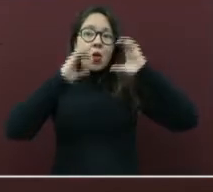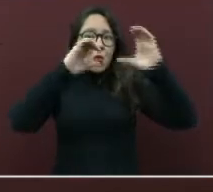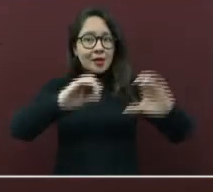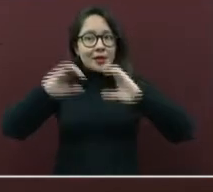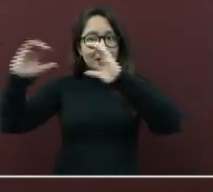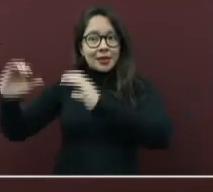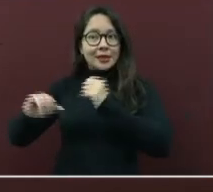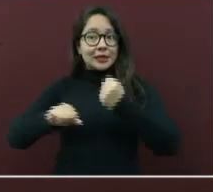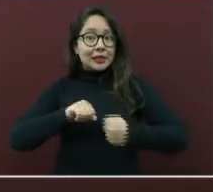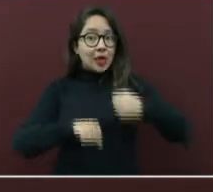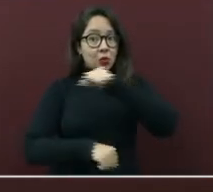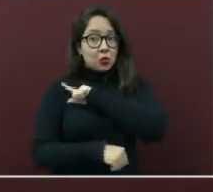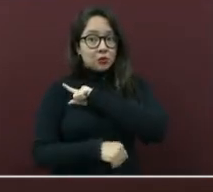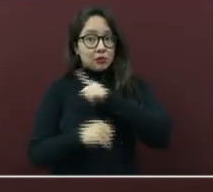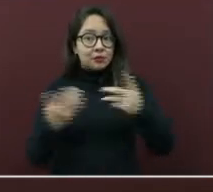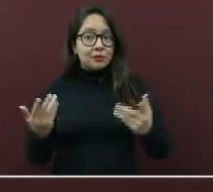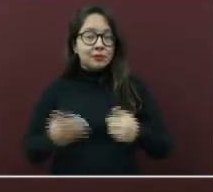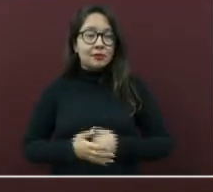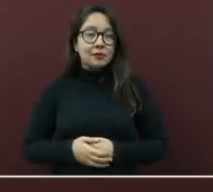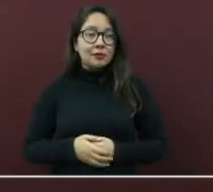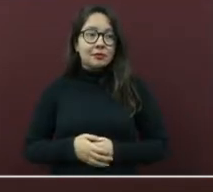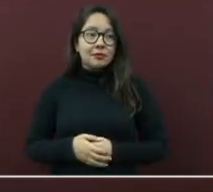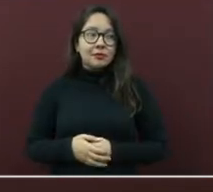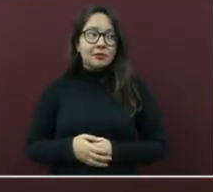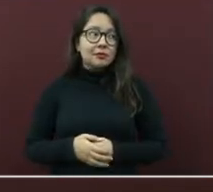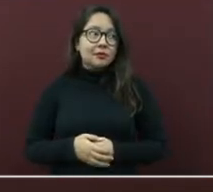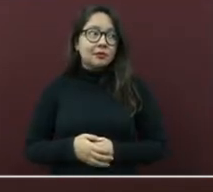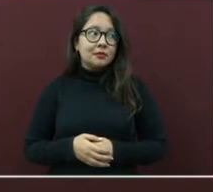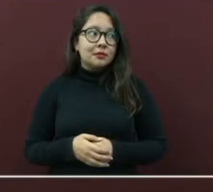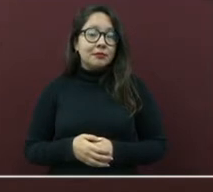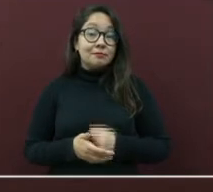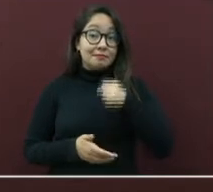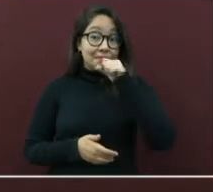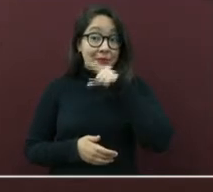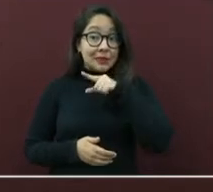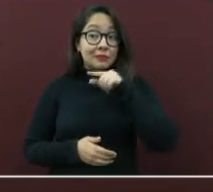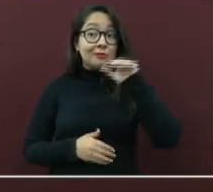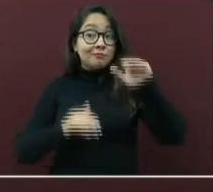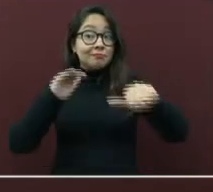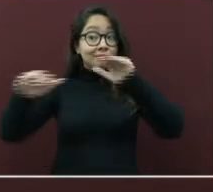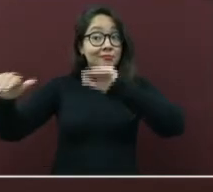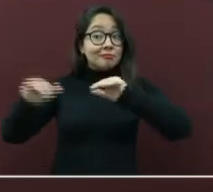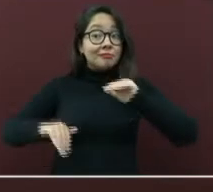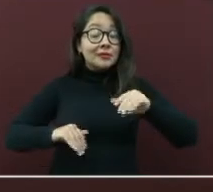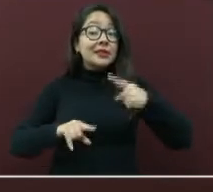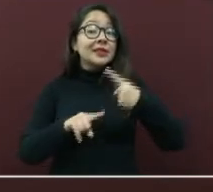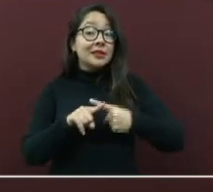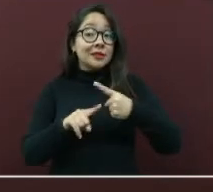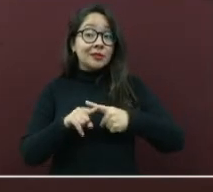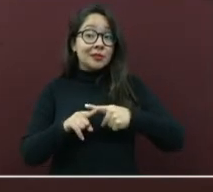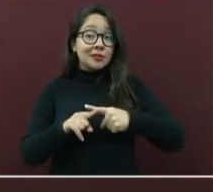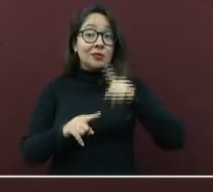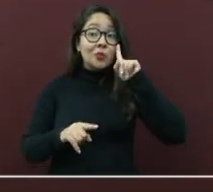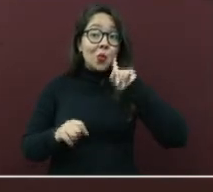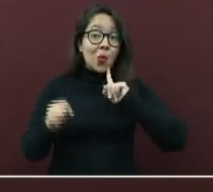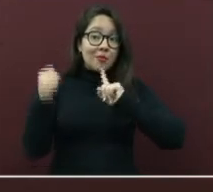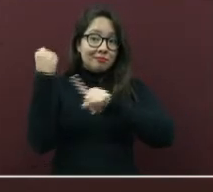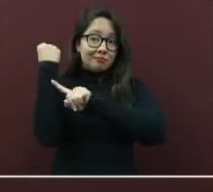salud el llamado nuevamente es también para las mujeres embarazadas